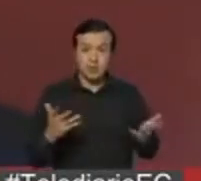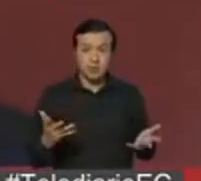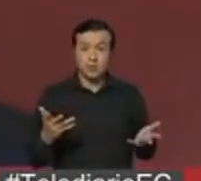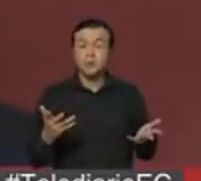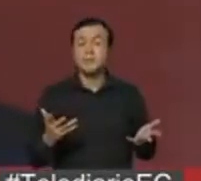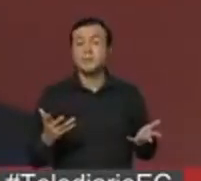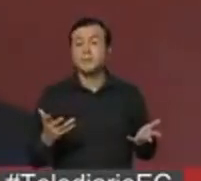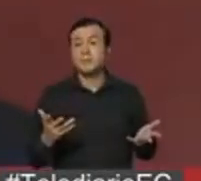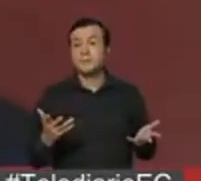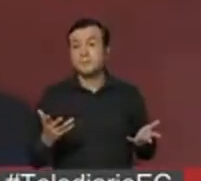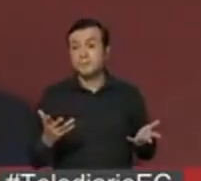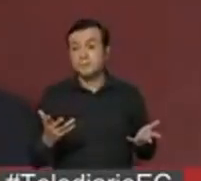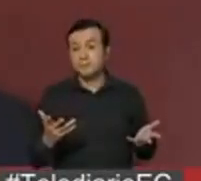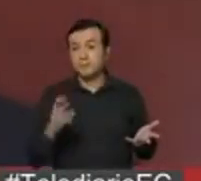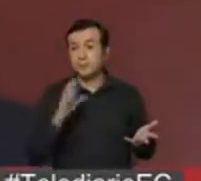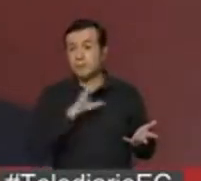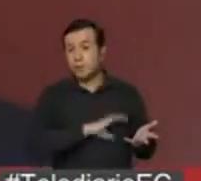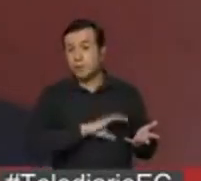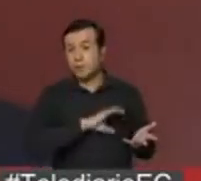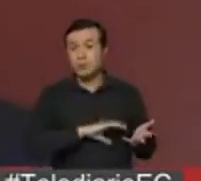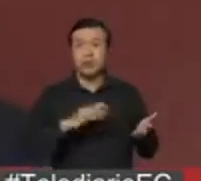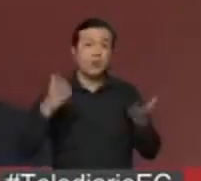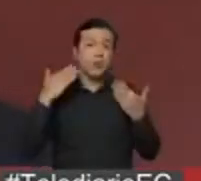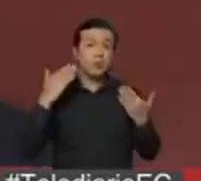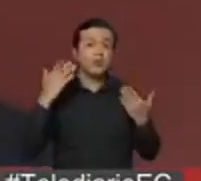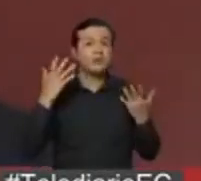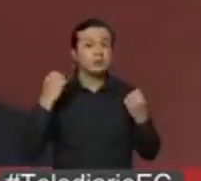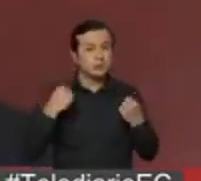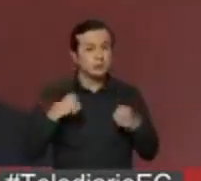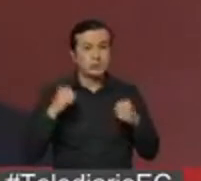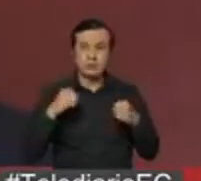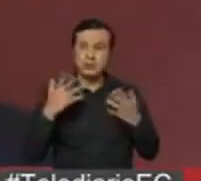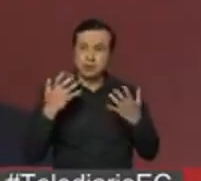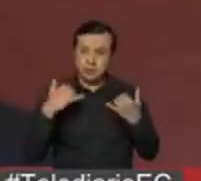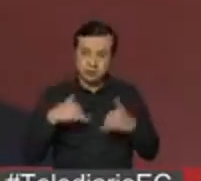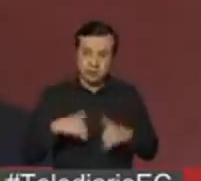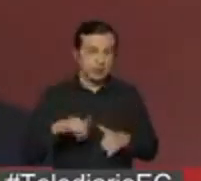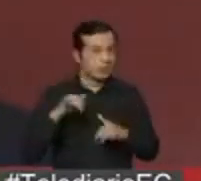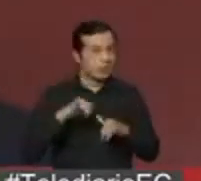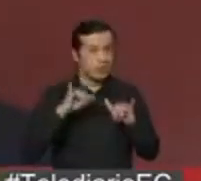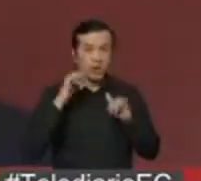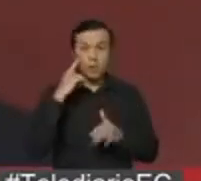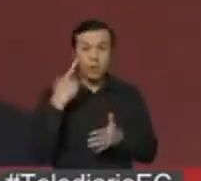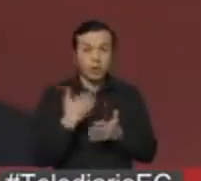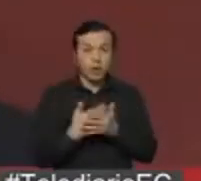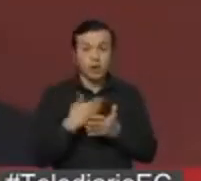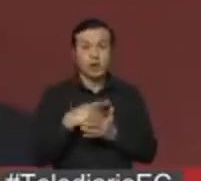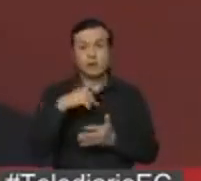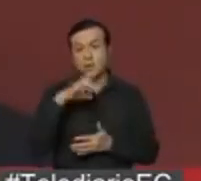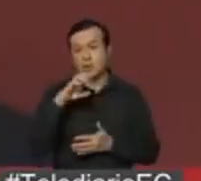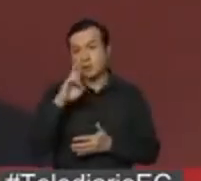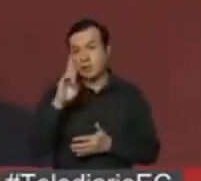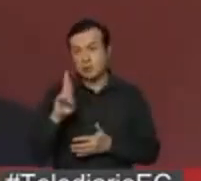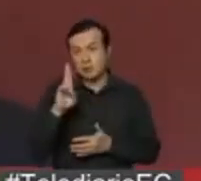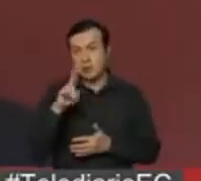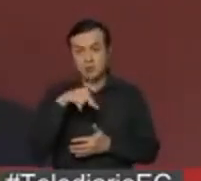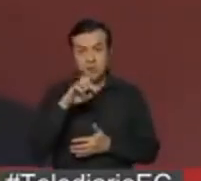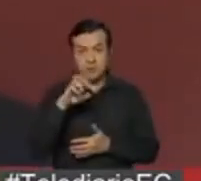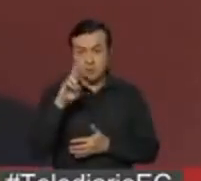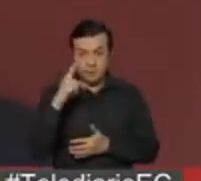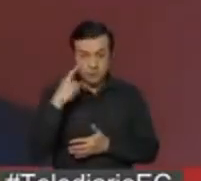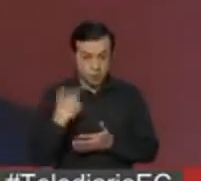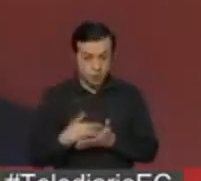aparentemente el municipio de Guayaquil va a insistir en que se siga manteniendo la prueba PCR, uh-huh, o la prueba,